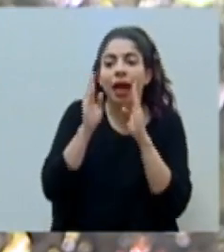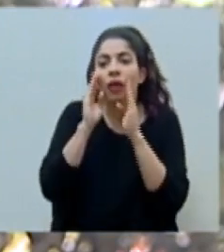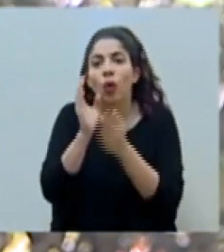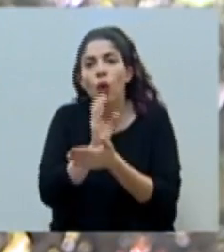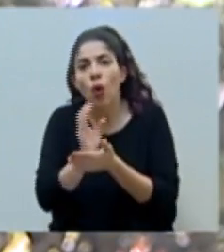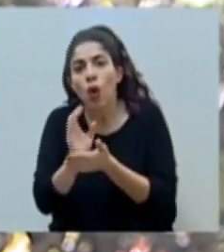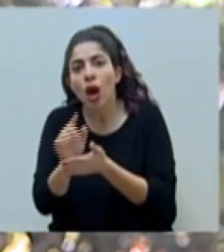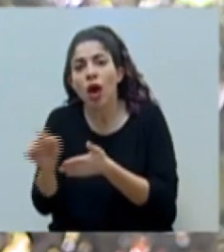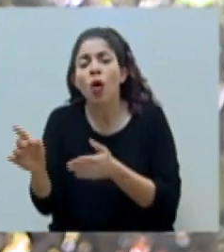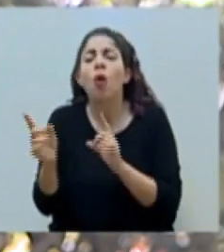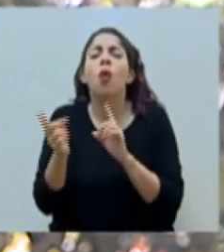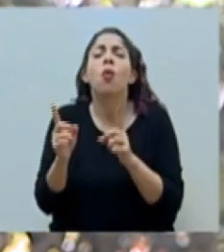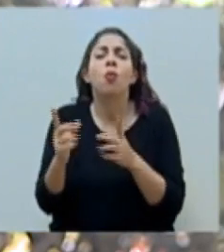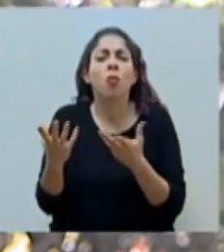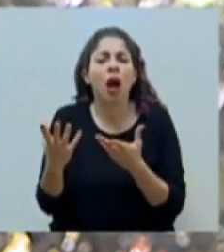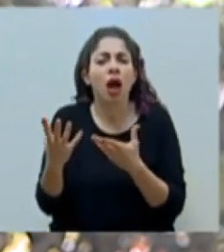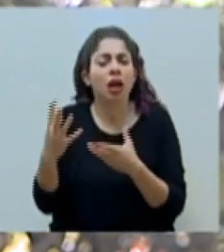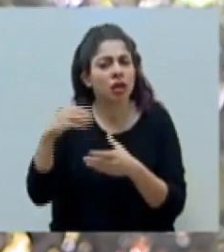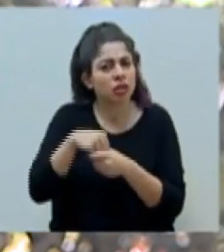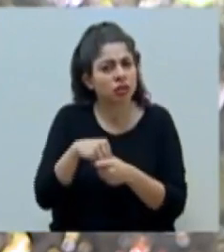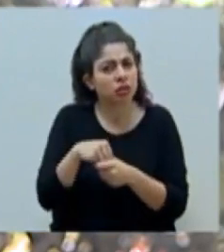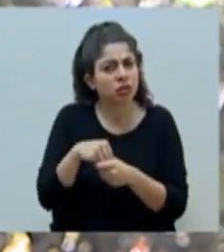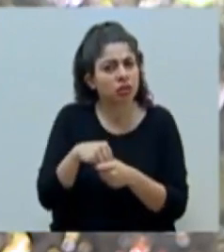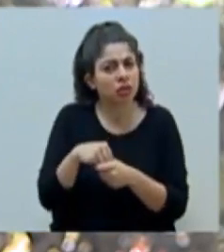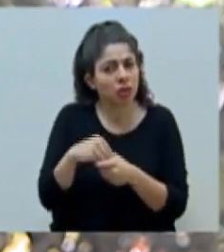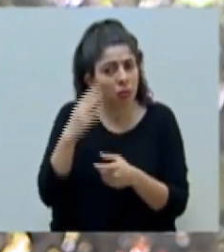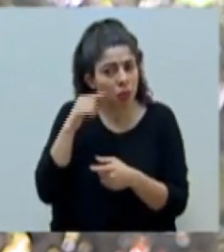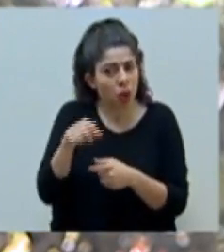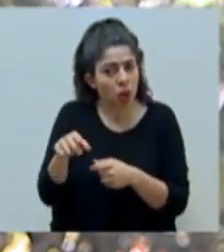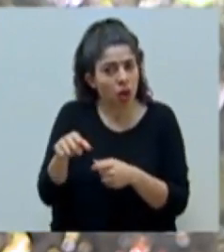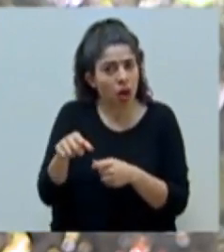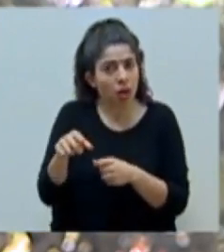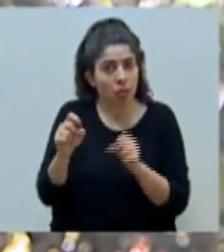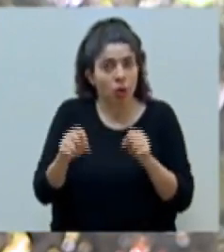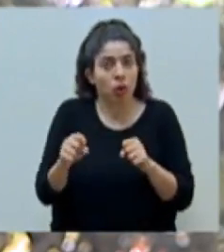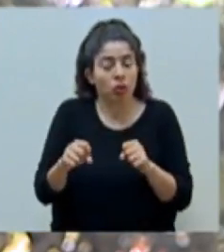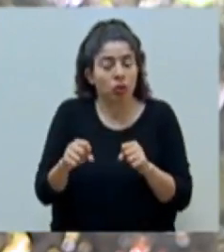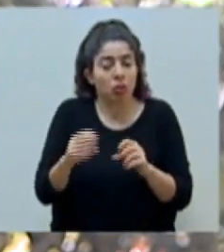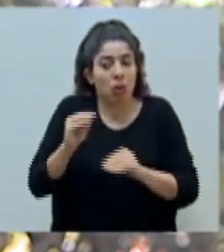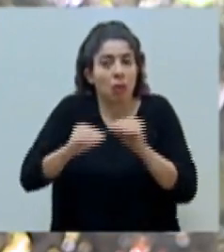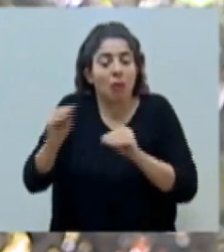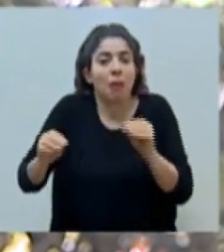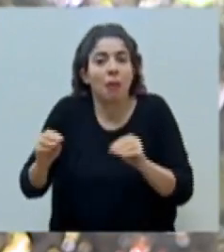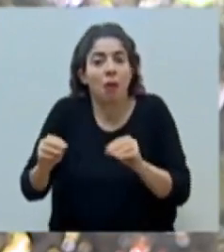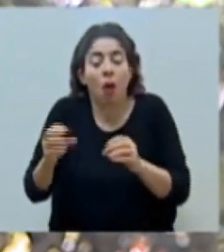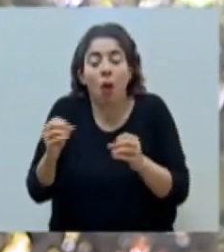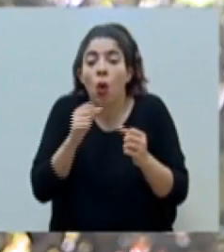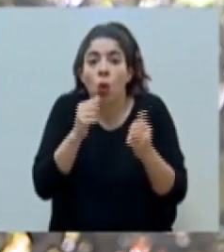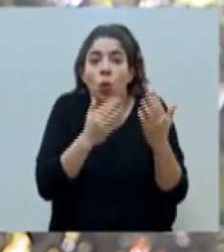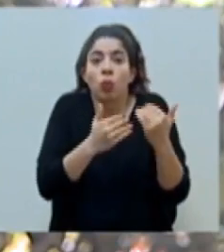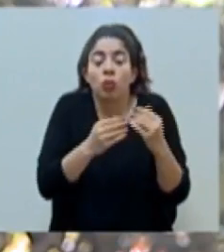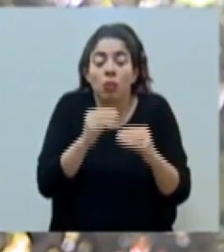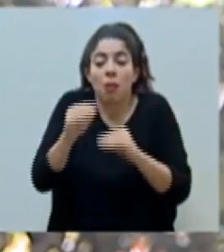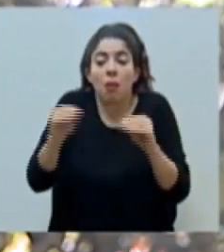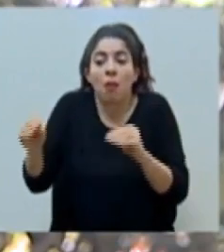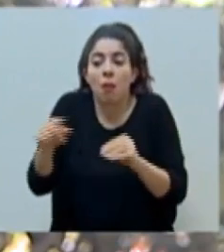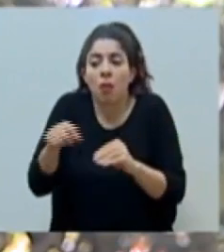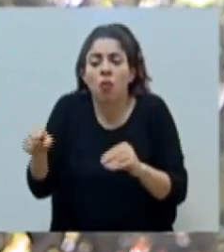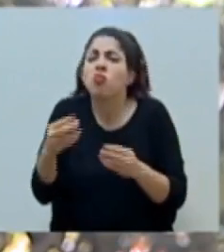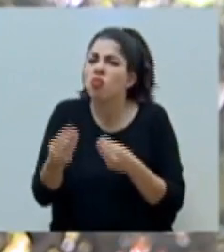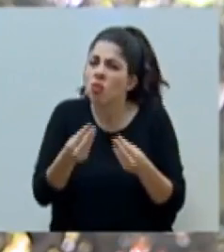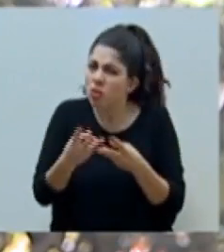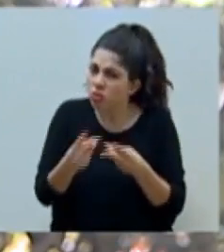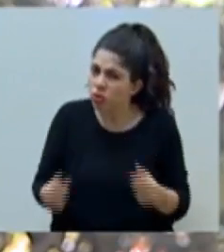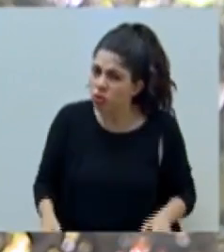a contar en razón de que puede haber propagación inesperada o casos inesperados, y cómo